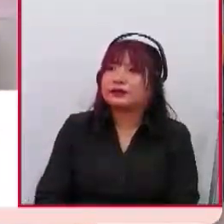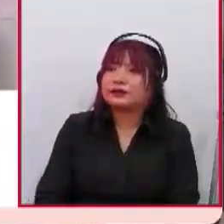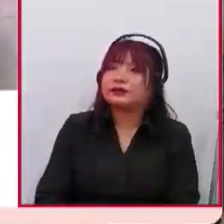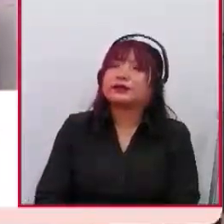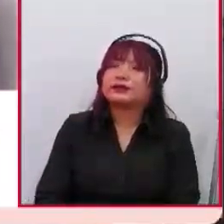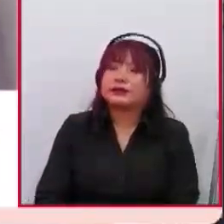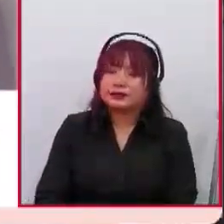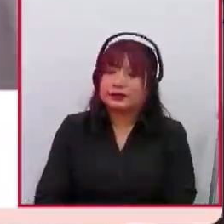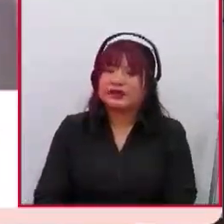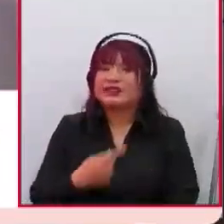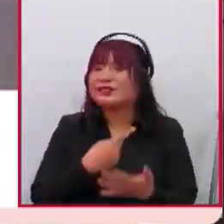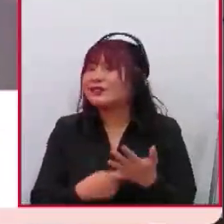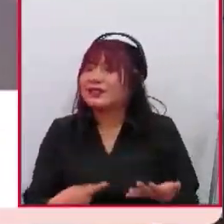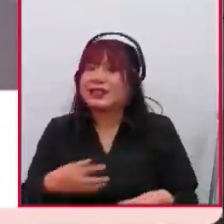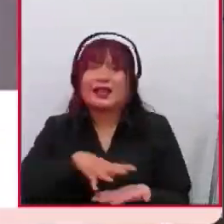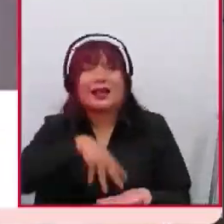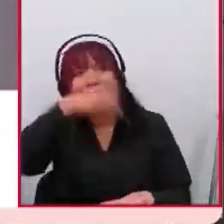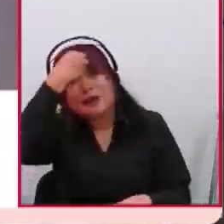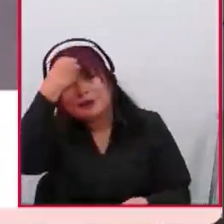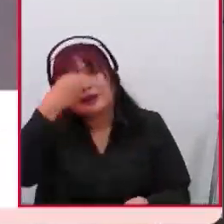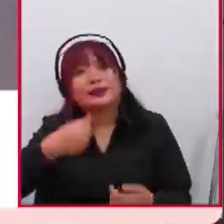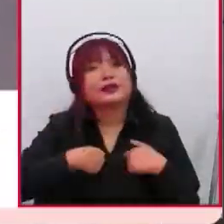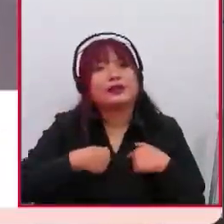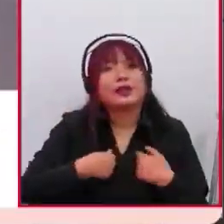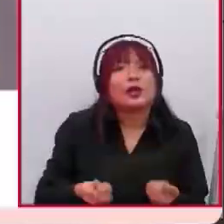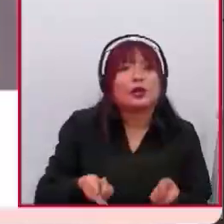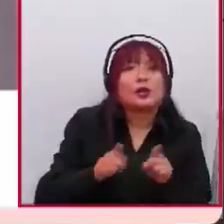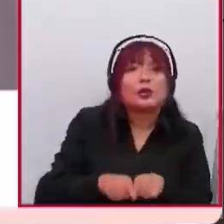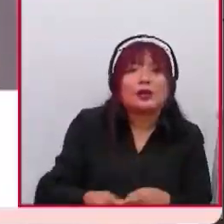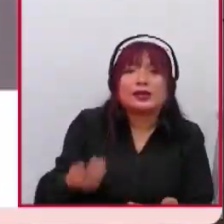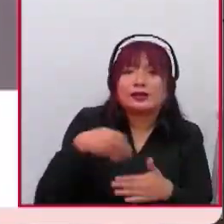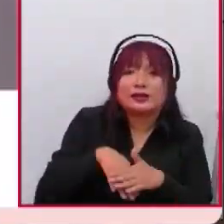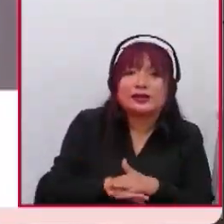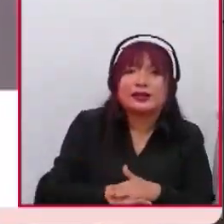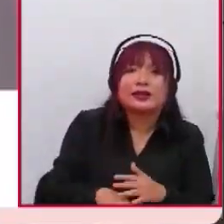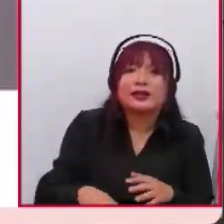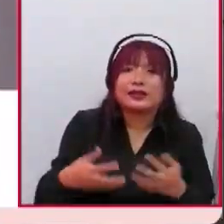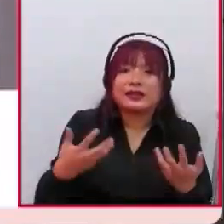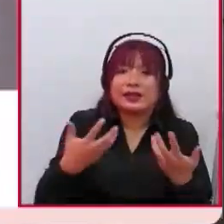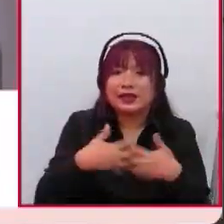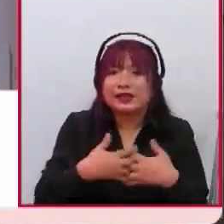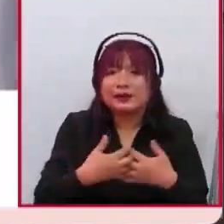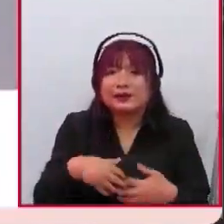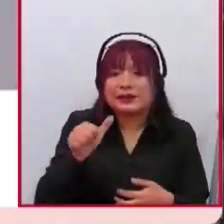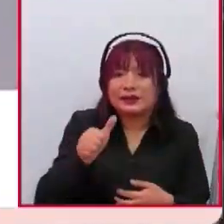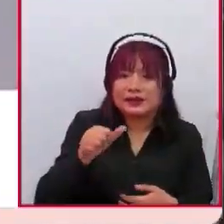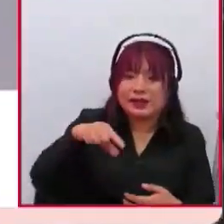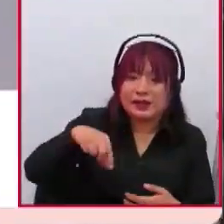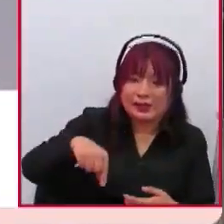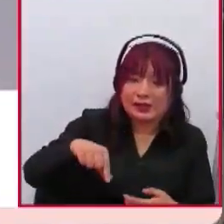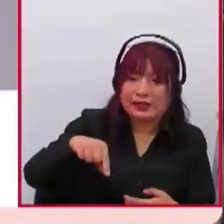¿Qué es lo que aprendí cuando llegué a Anglo American en el 2019? La ingeniería.